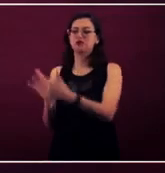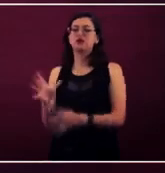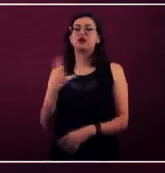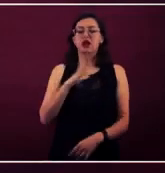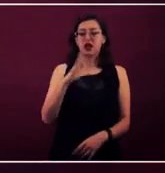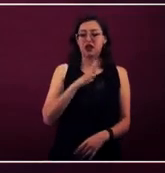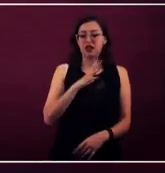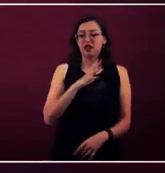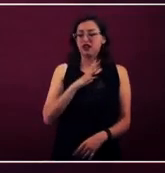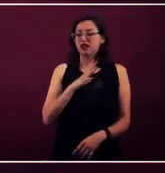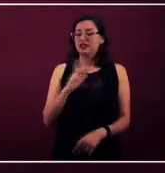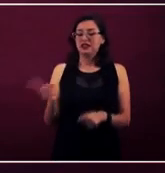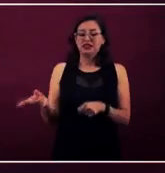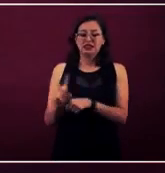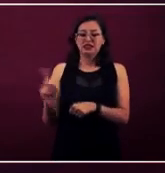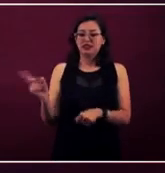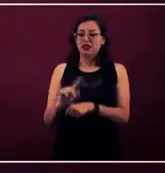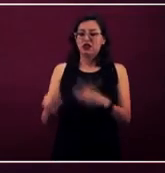en